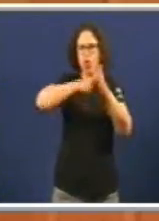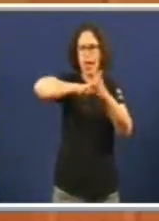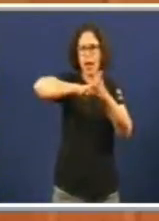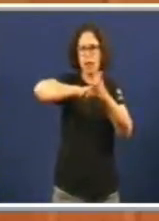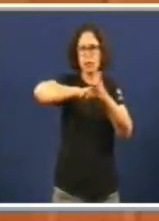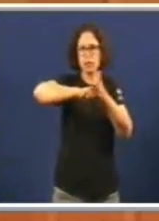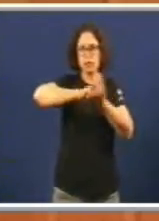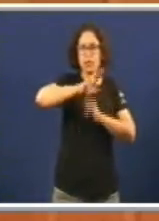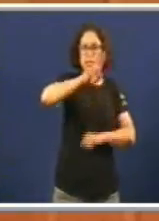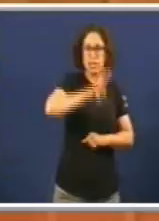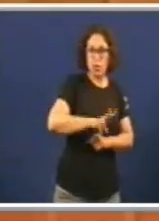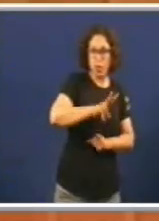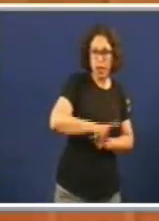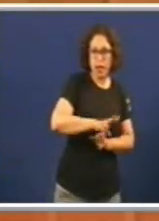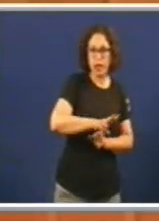secundaria nos outros